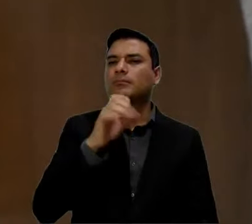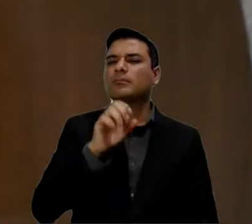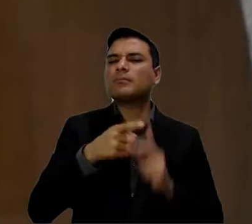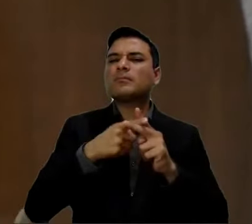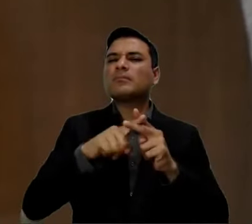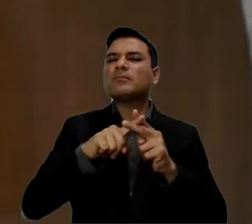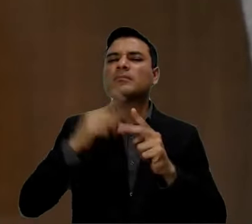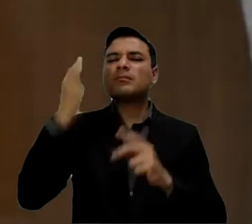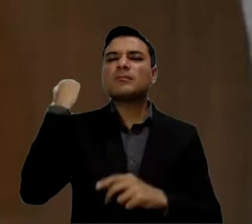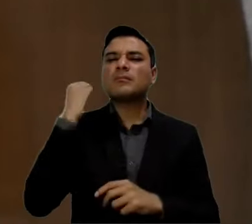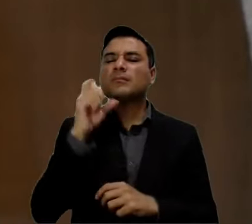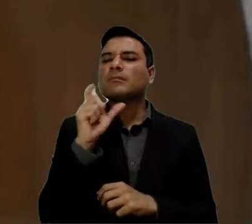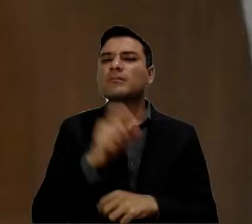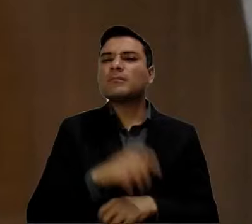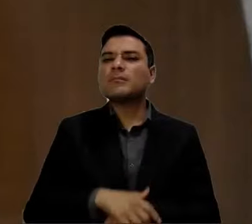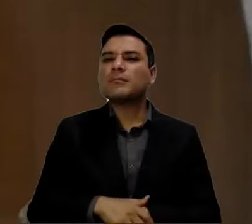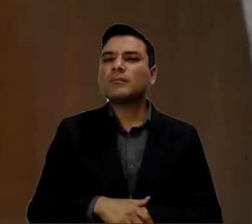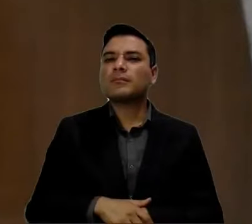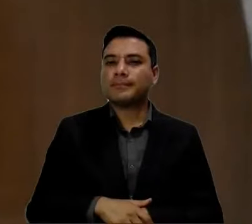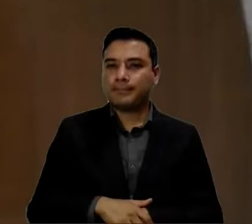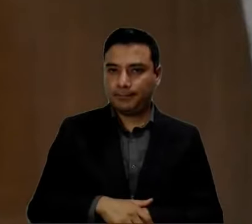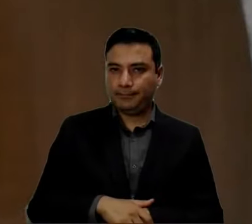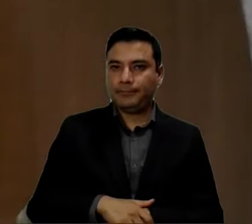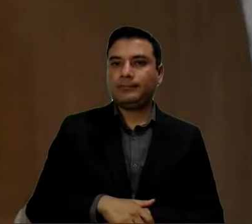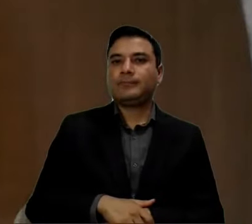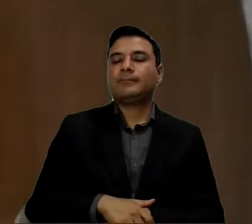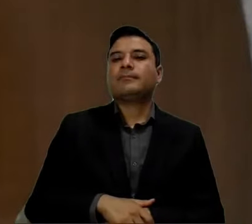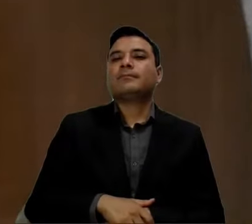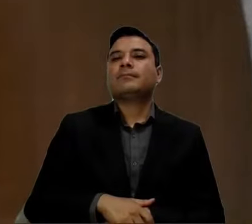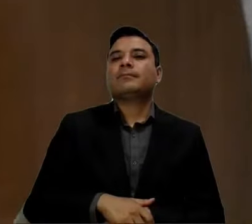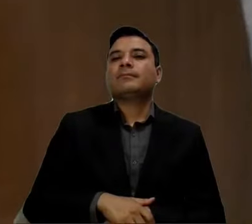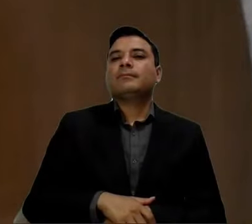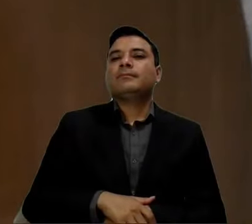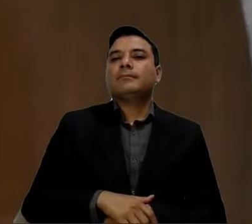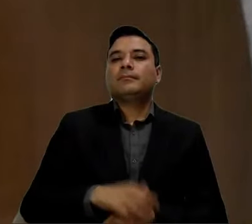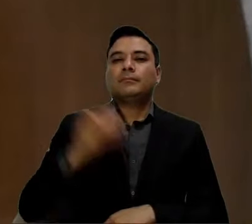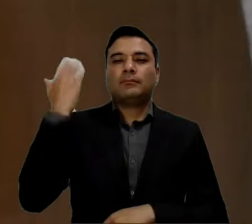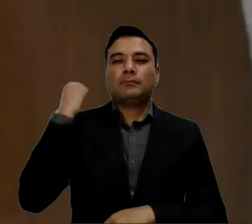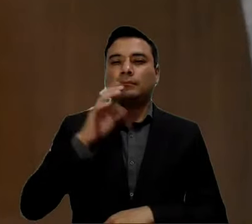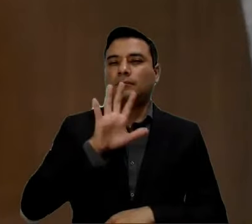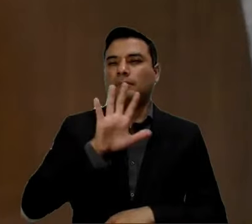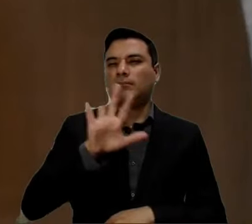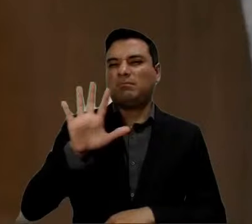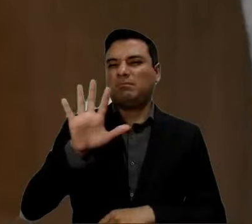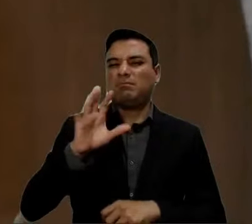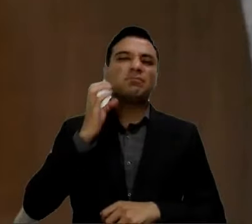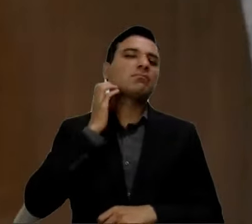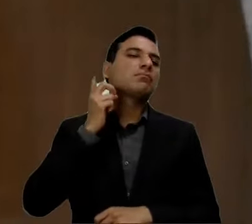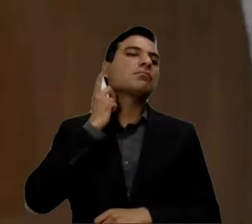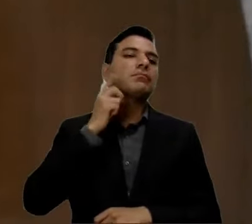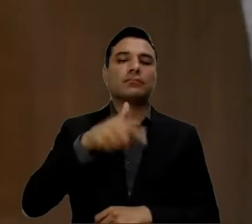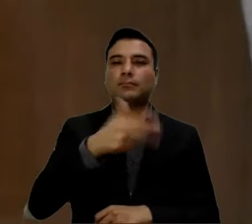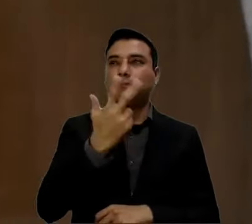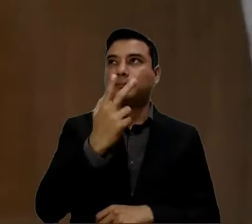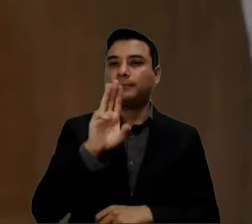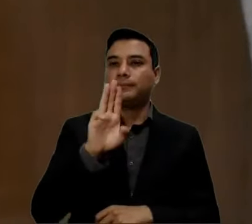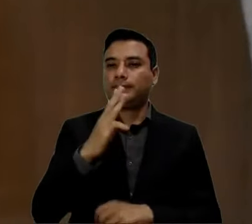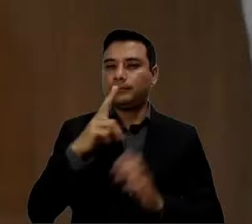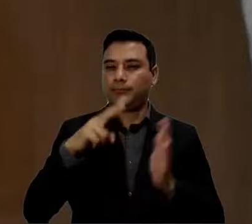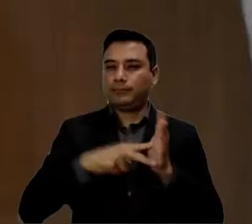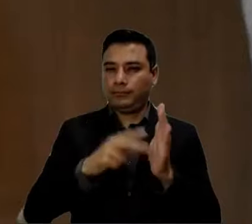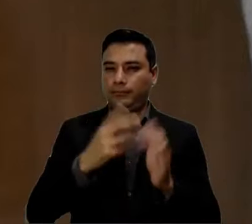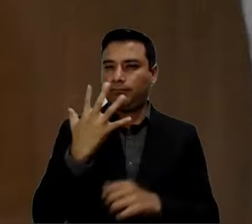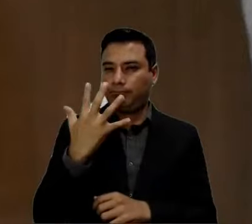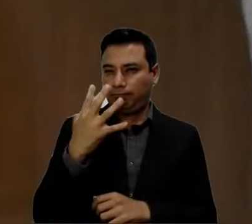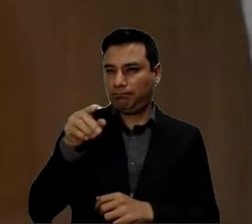la 55ª legislatura local. El 13 de mayo de 2005 fue